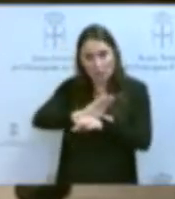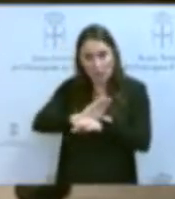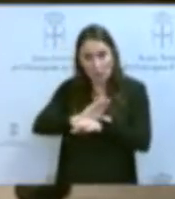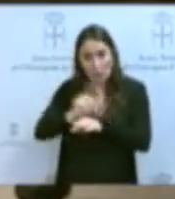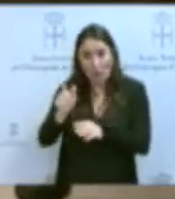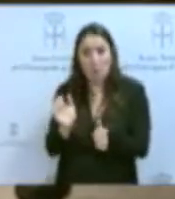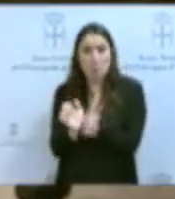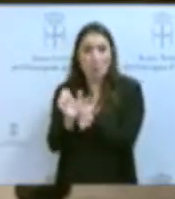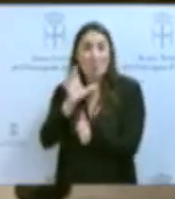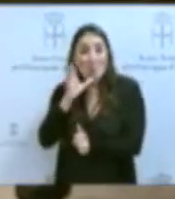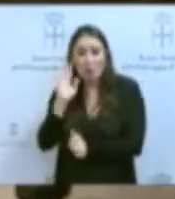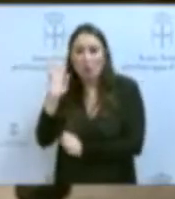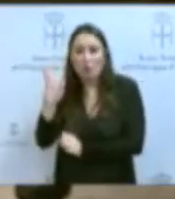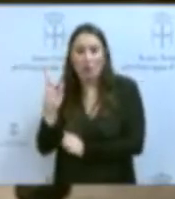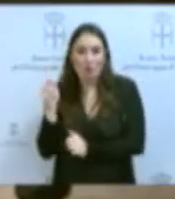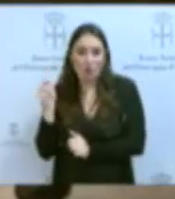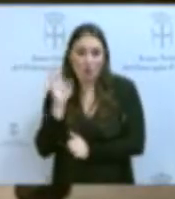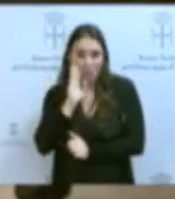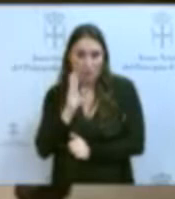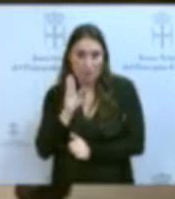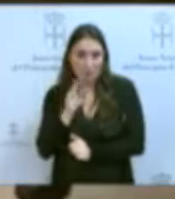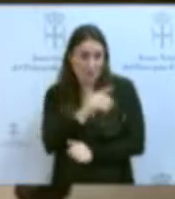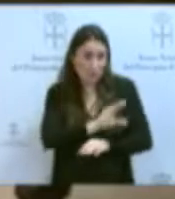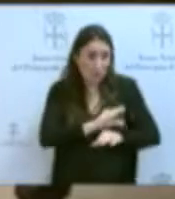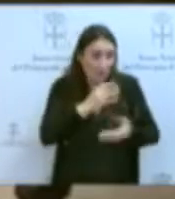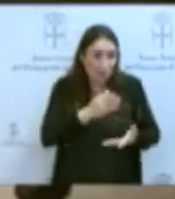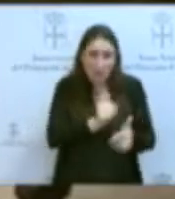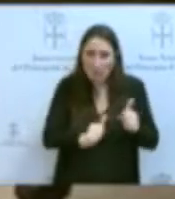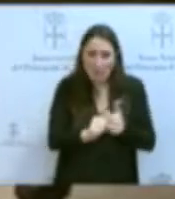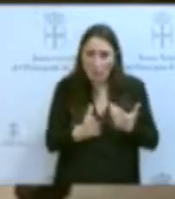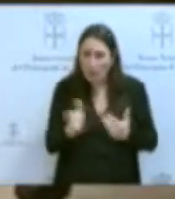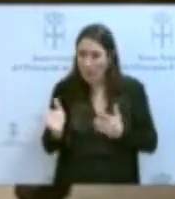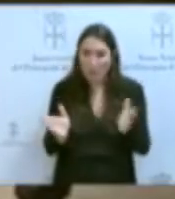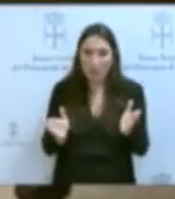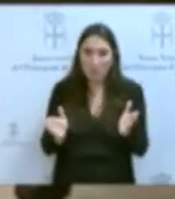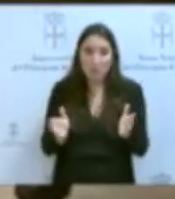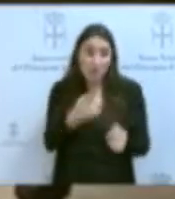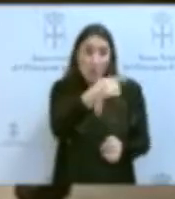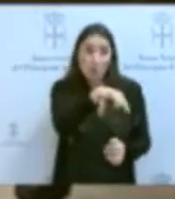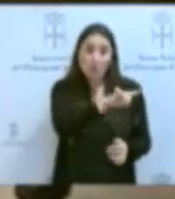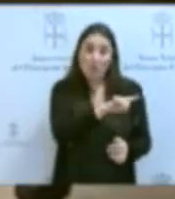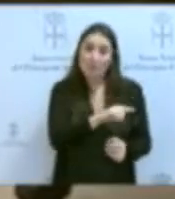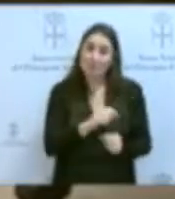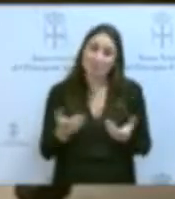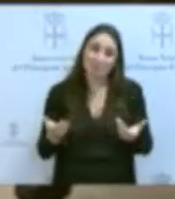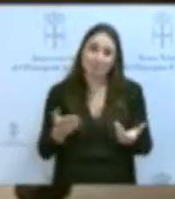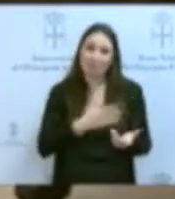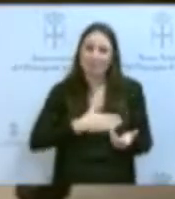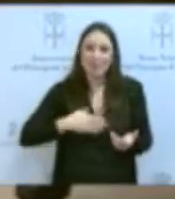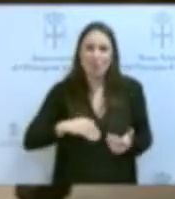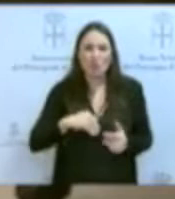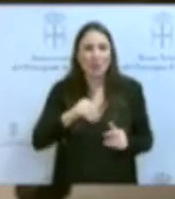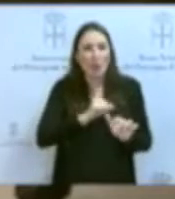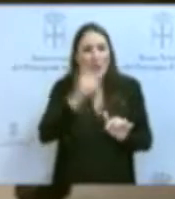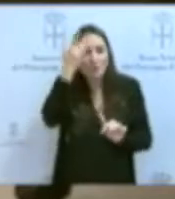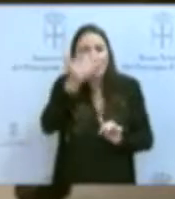corrupción. Y el problema de fondo, y el más importante, es que ustedes han renunciado a ofrecer un horizonte ilusionante, porque la